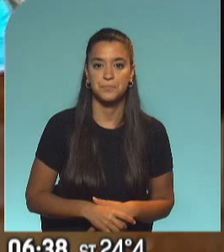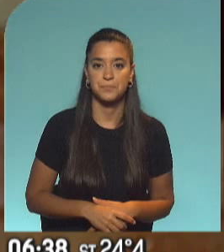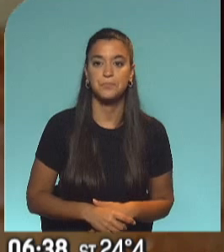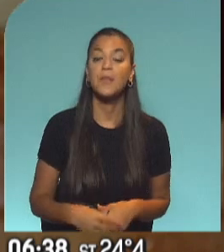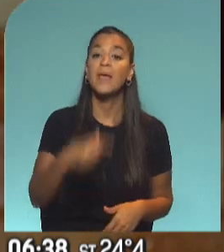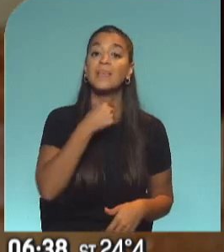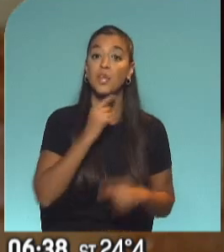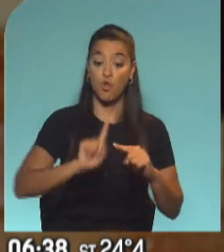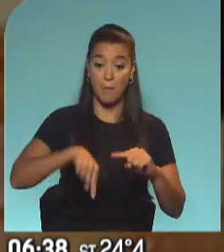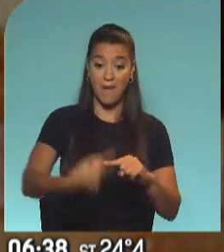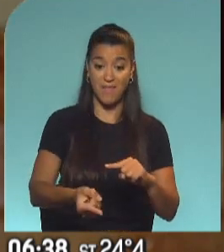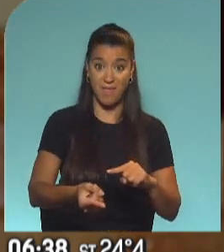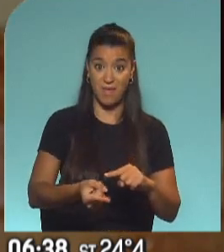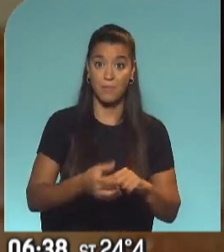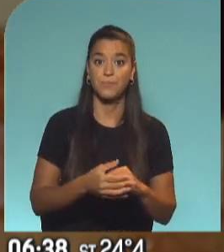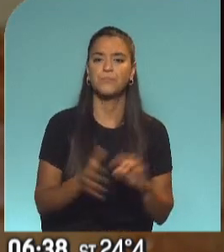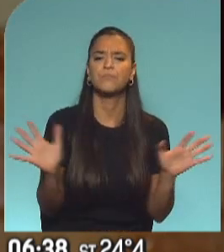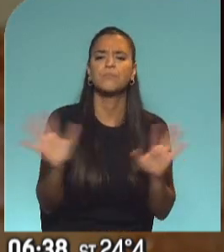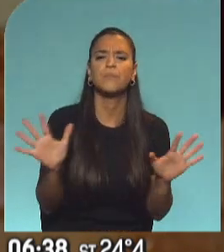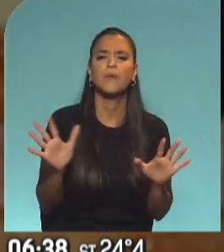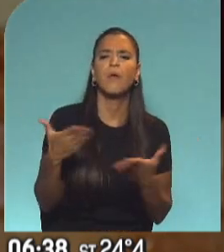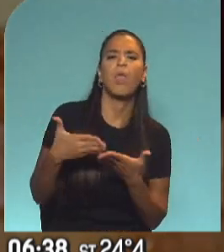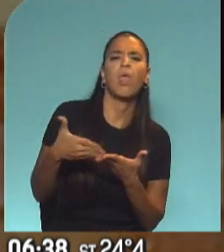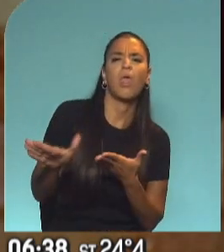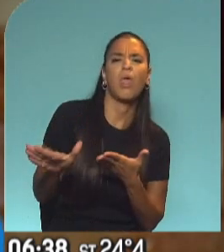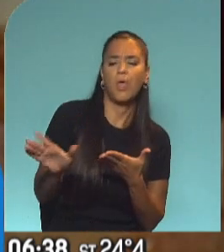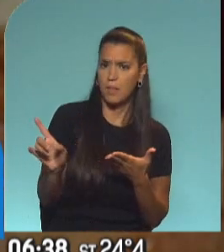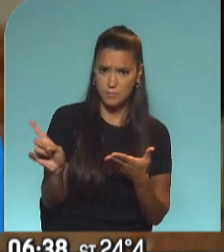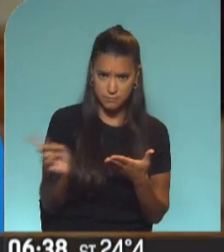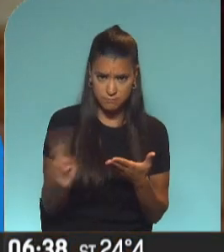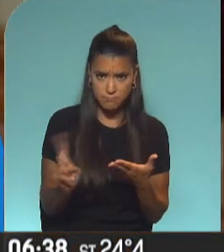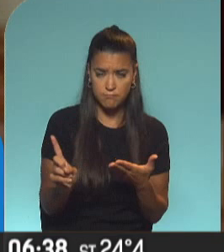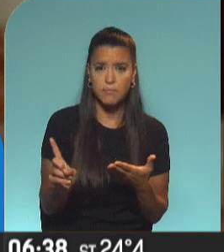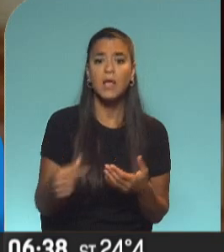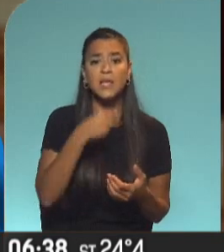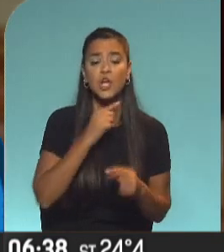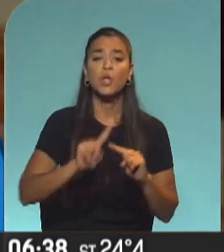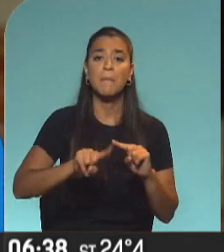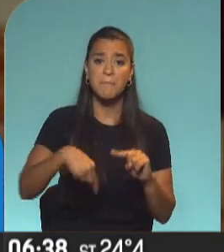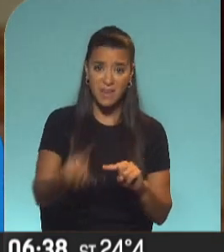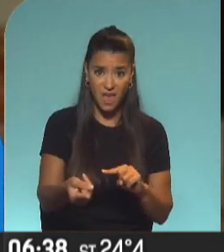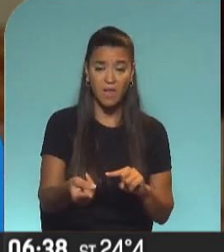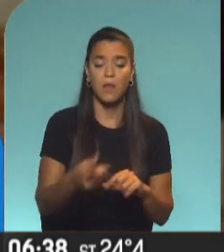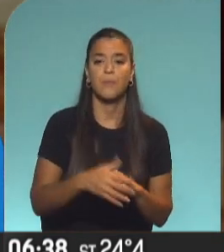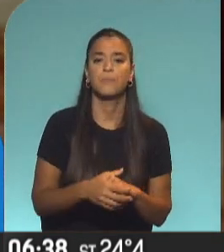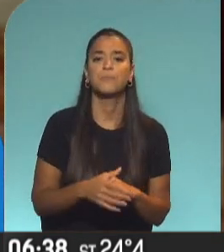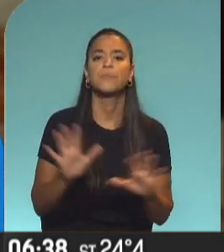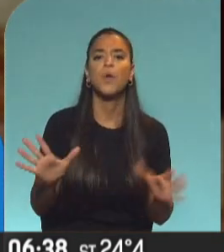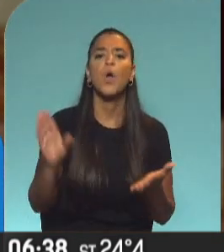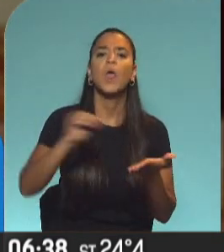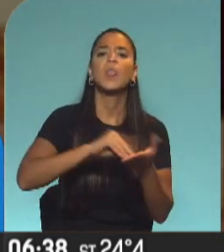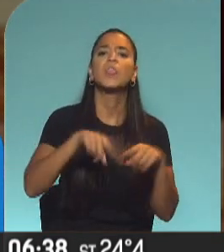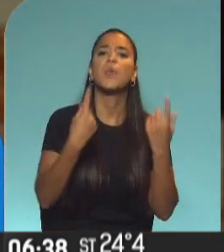Quiero que en el día de mañana no haya descalificaciones. Quiero que en el día de mañana no haya